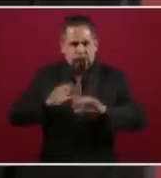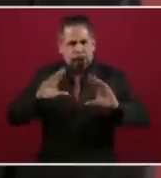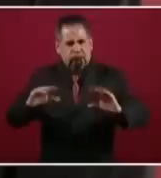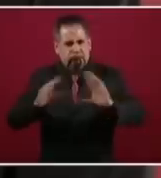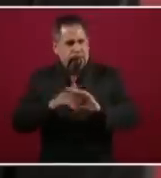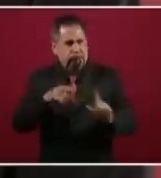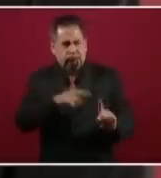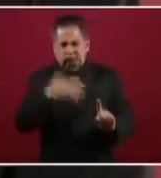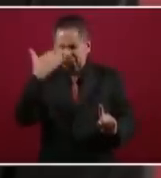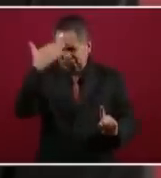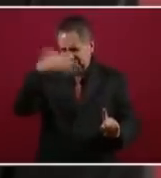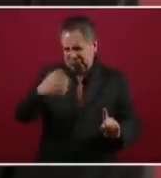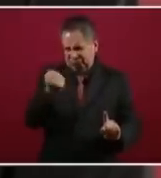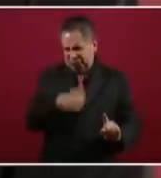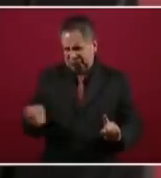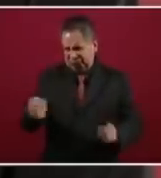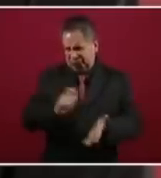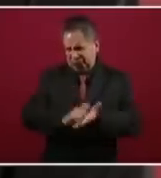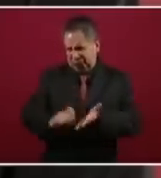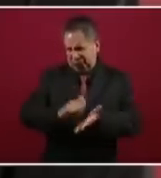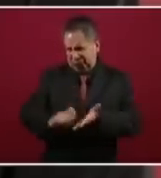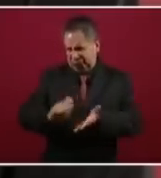Reyes Razo.